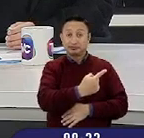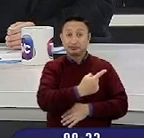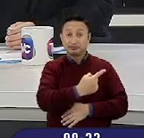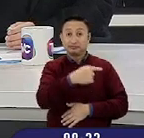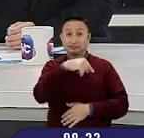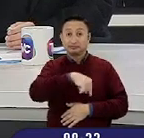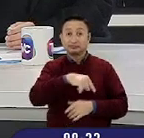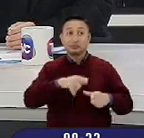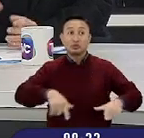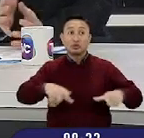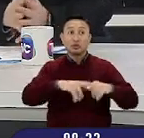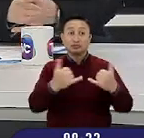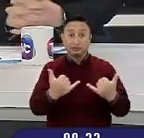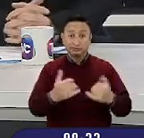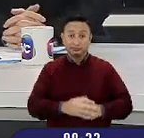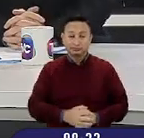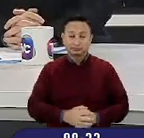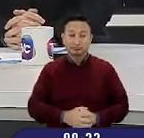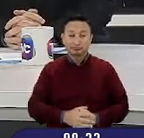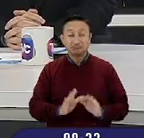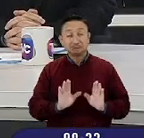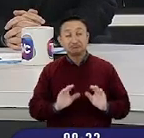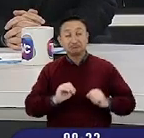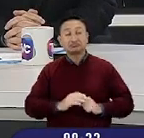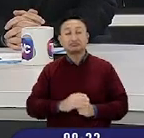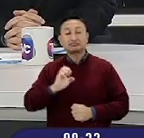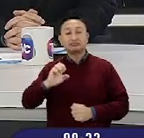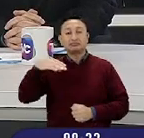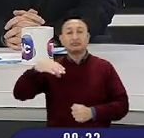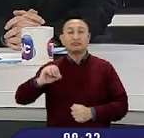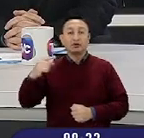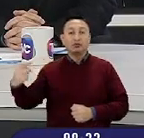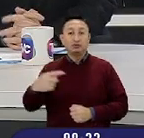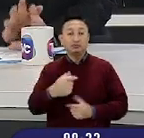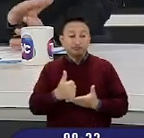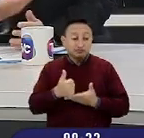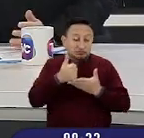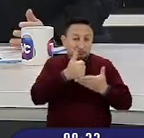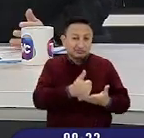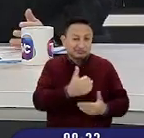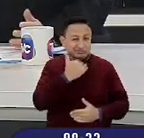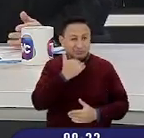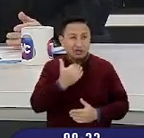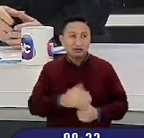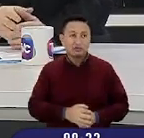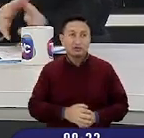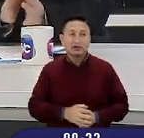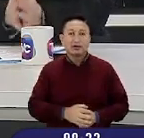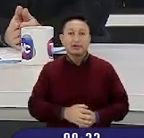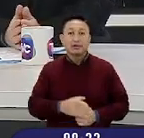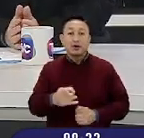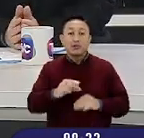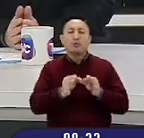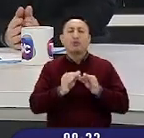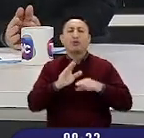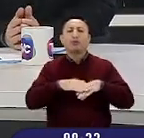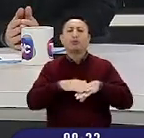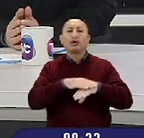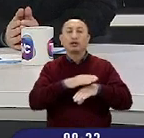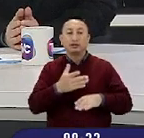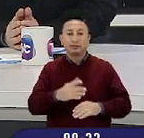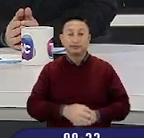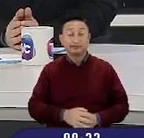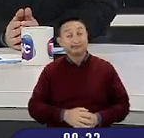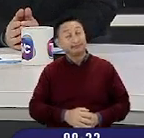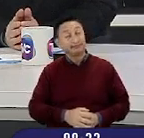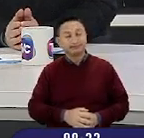este sector que estamos hablando. Esperemos que Obras Públicas vaya y les dé por lo menos, vean, un laminito de gato, como dice la